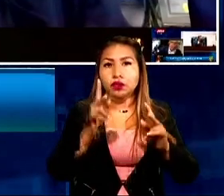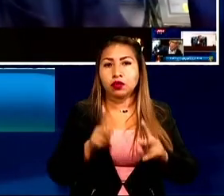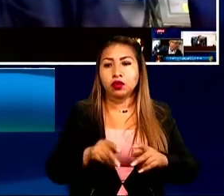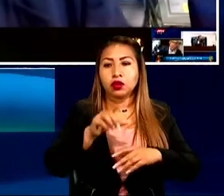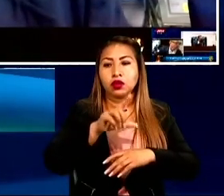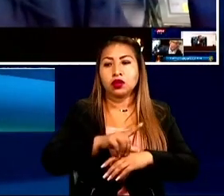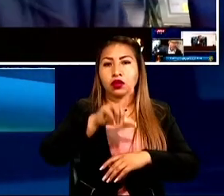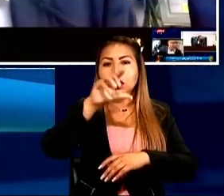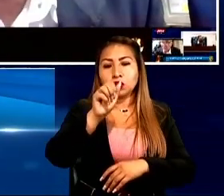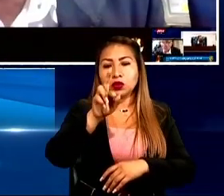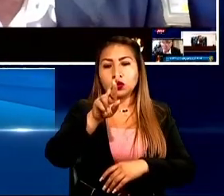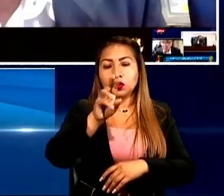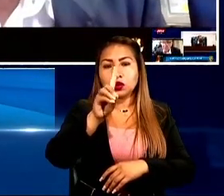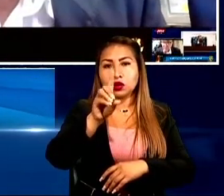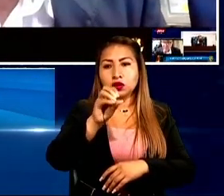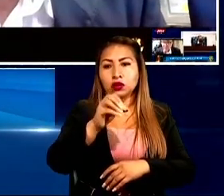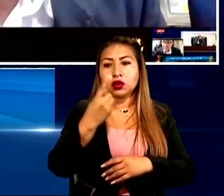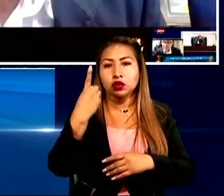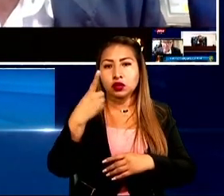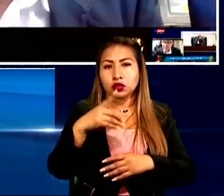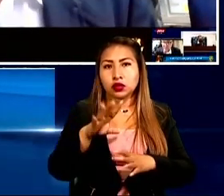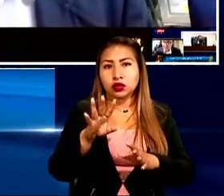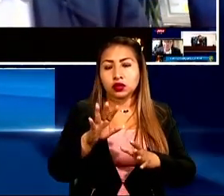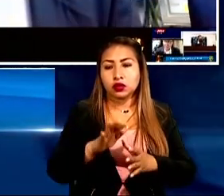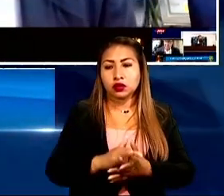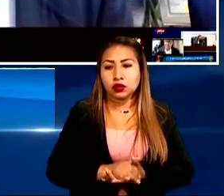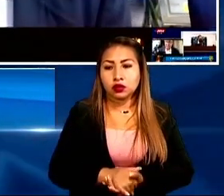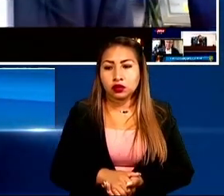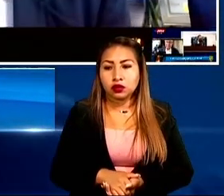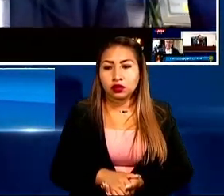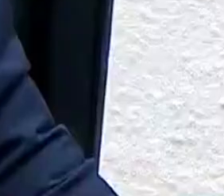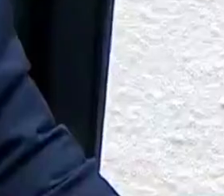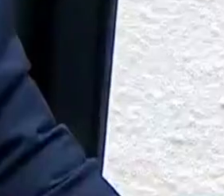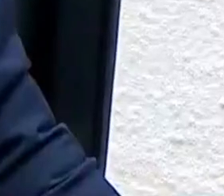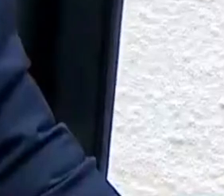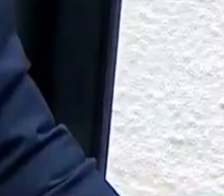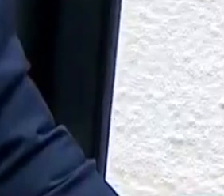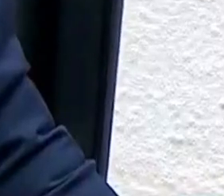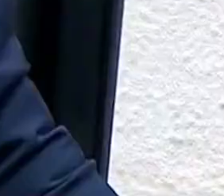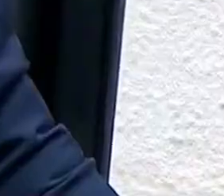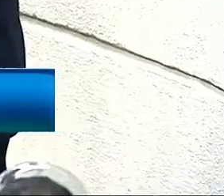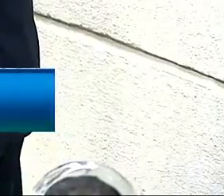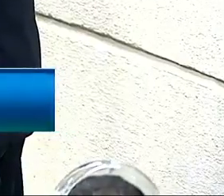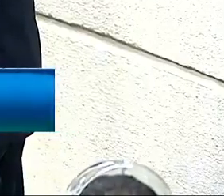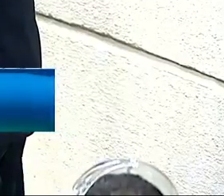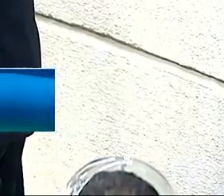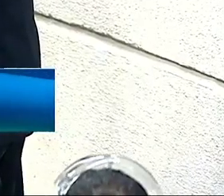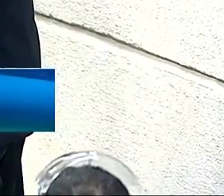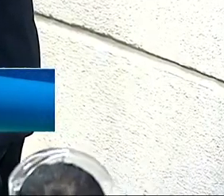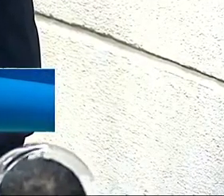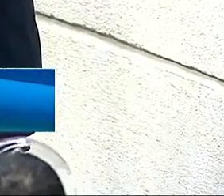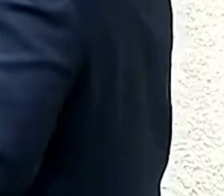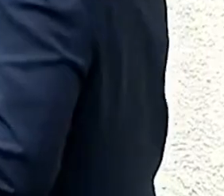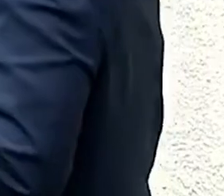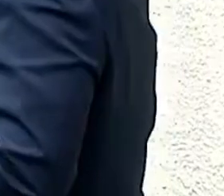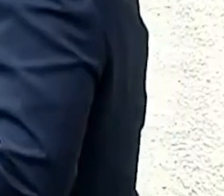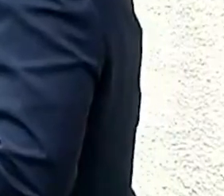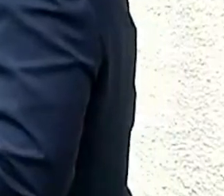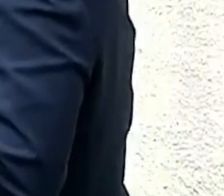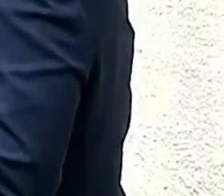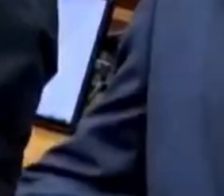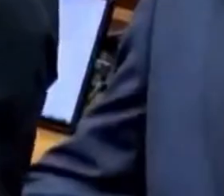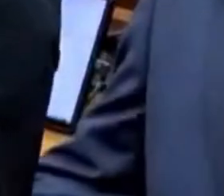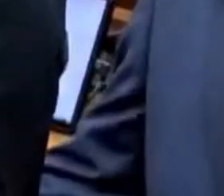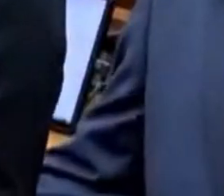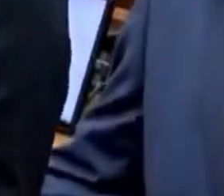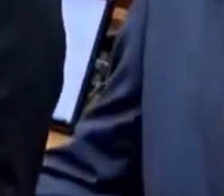licenciado Eduardo Leblanc. Ya fue postulado, diputado Hernán Delgado. Felicidades, nuevo defensor.